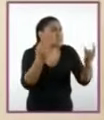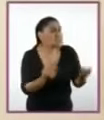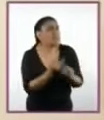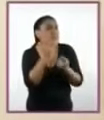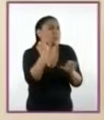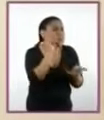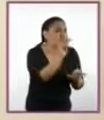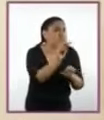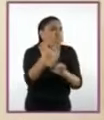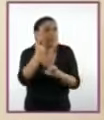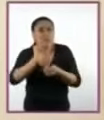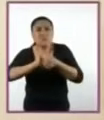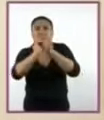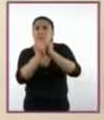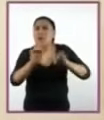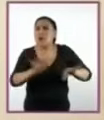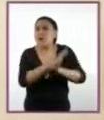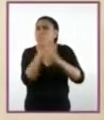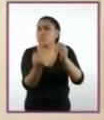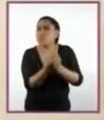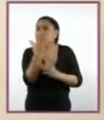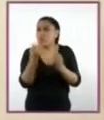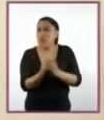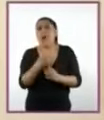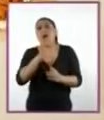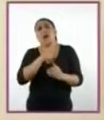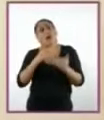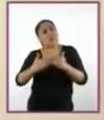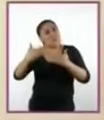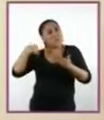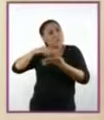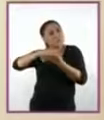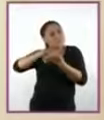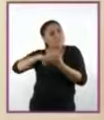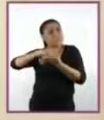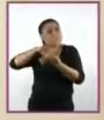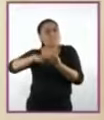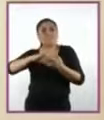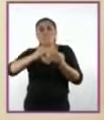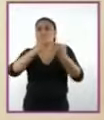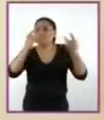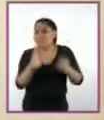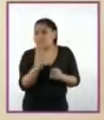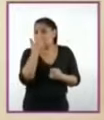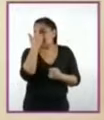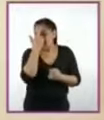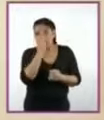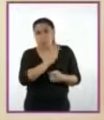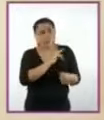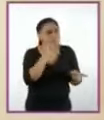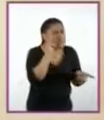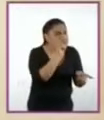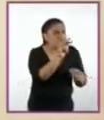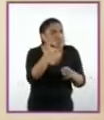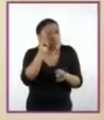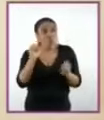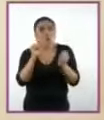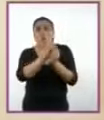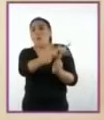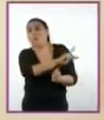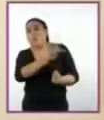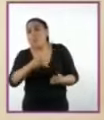implicar transformaciones, pero hay muchos elementos del pasado que se mantienen constantes y que podemos identificar en el